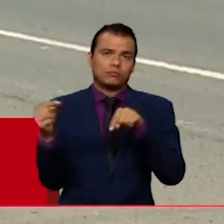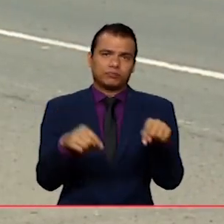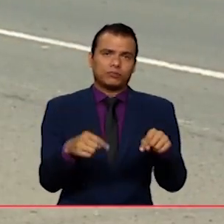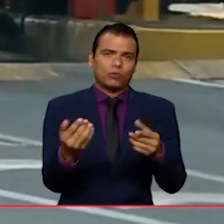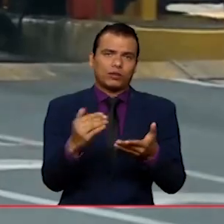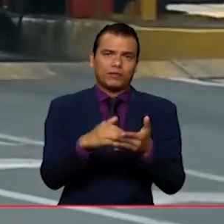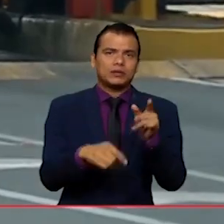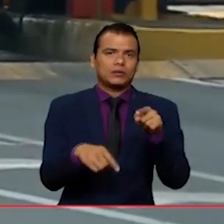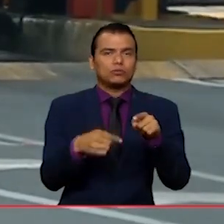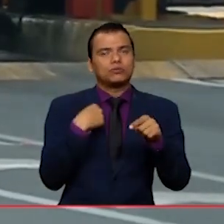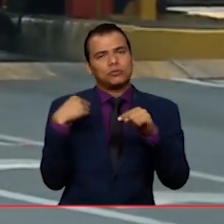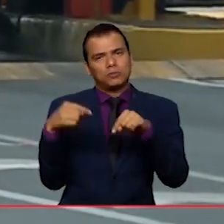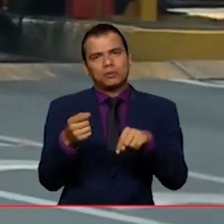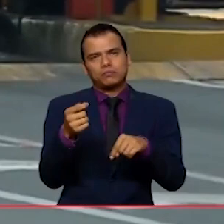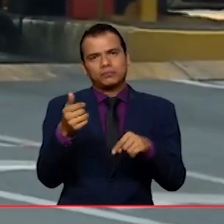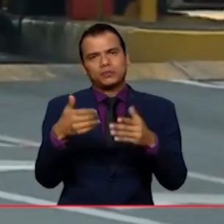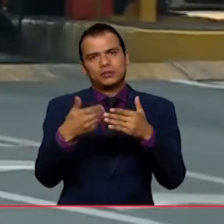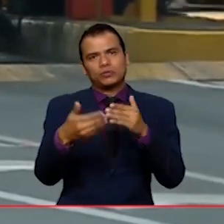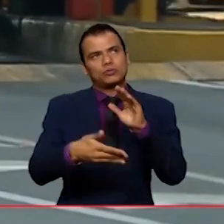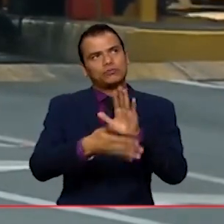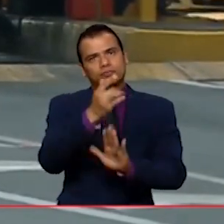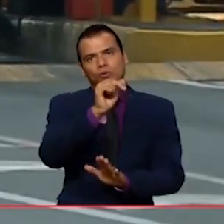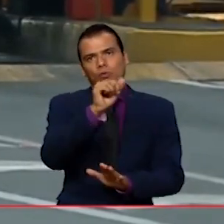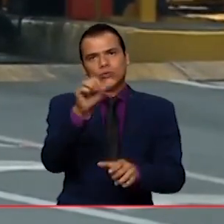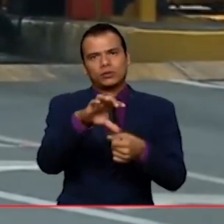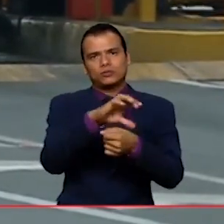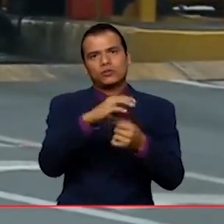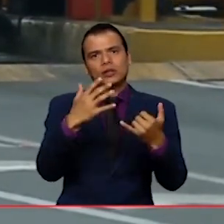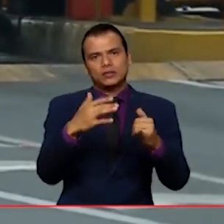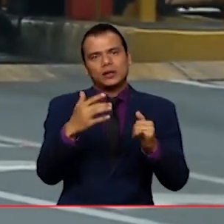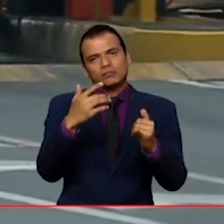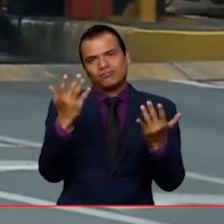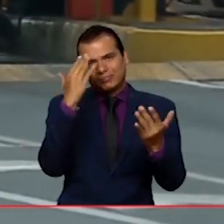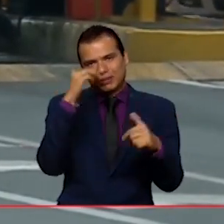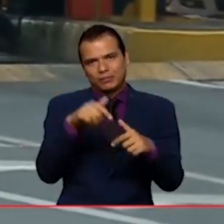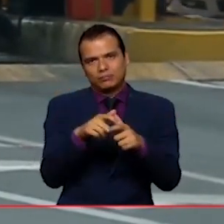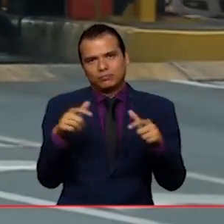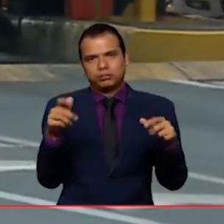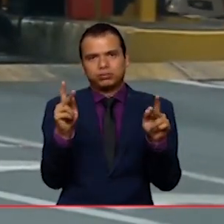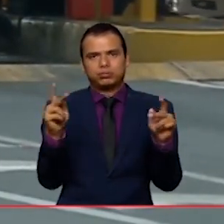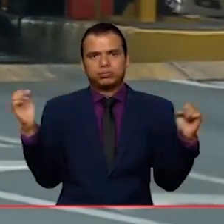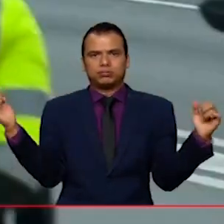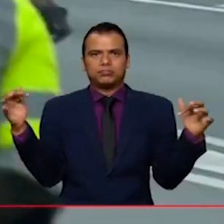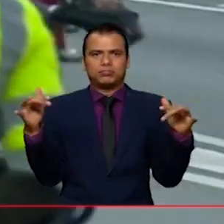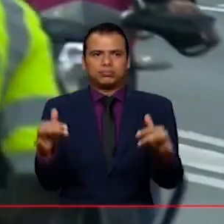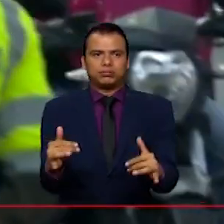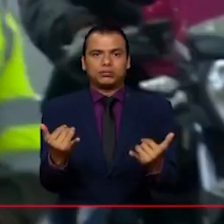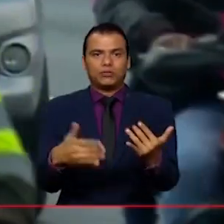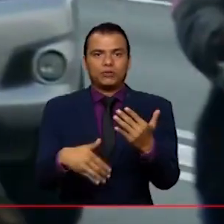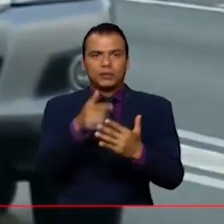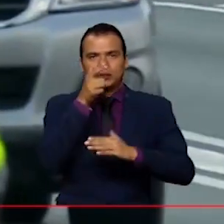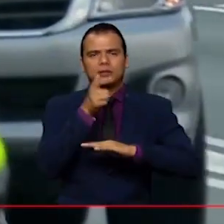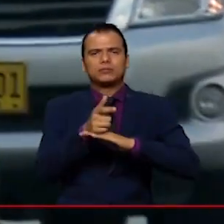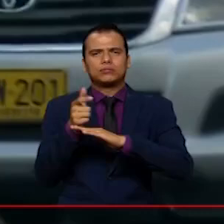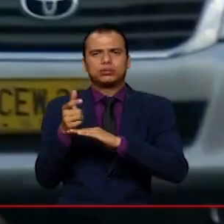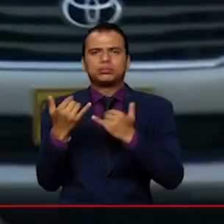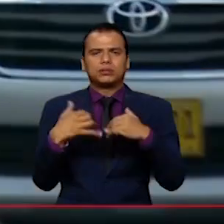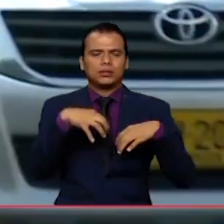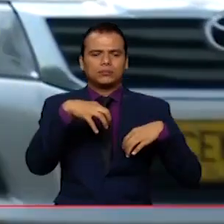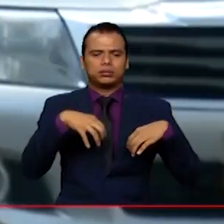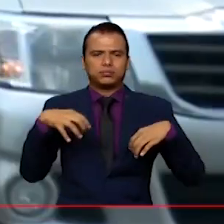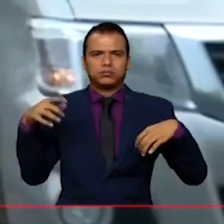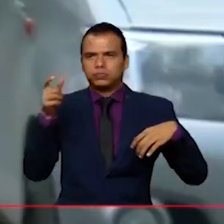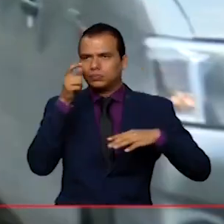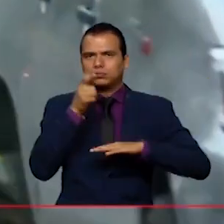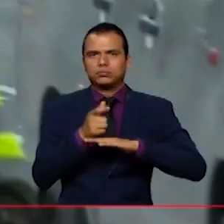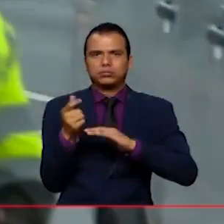van de paso a departamentos vecinos. Por eso, se activó un plan especial que permita mayor control y reducir la accidentalidad. Son 15 puntos con